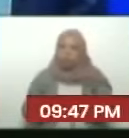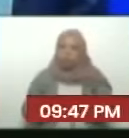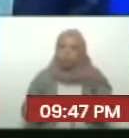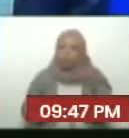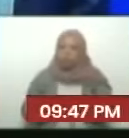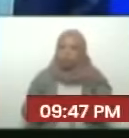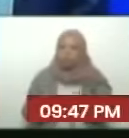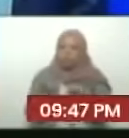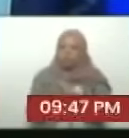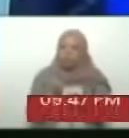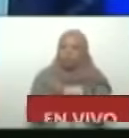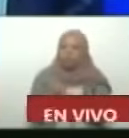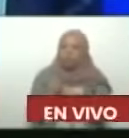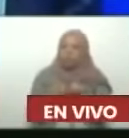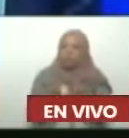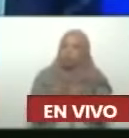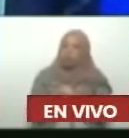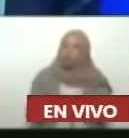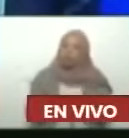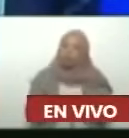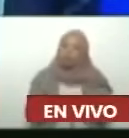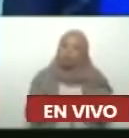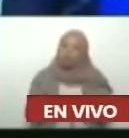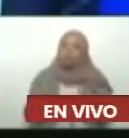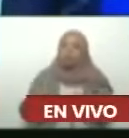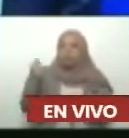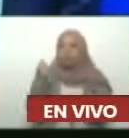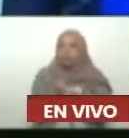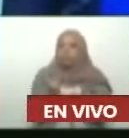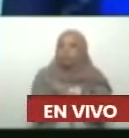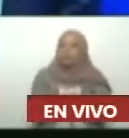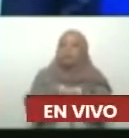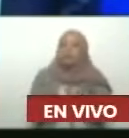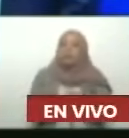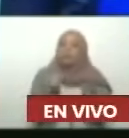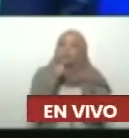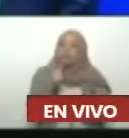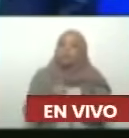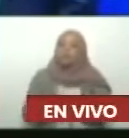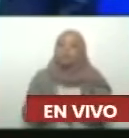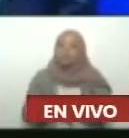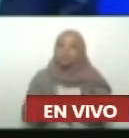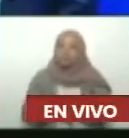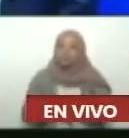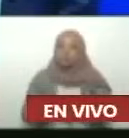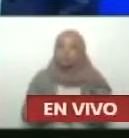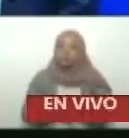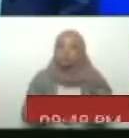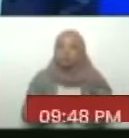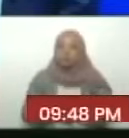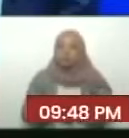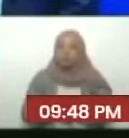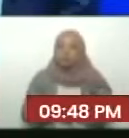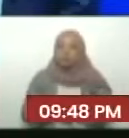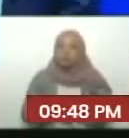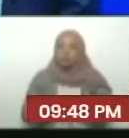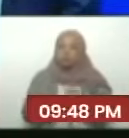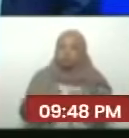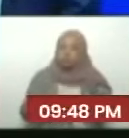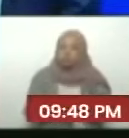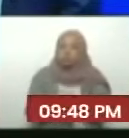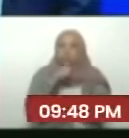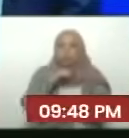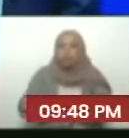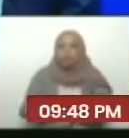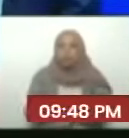del sur, y otro libertador del norte del sur, que se encontraron. Y